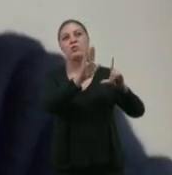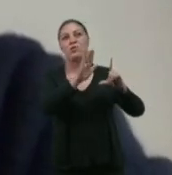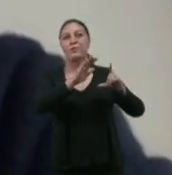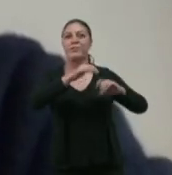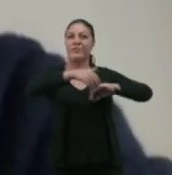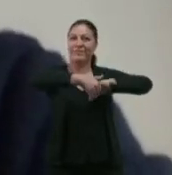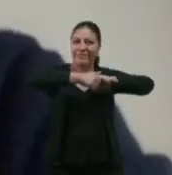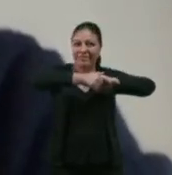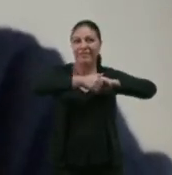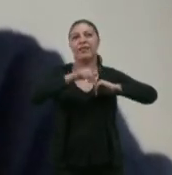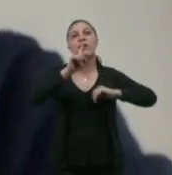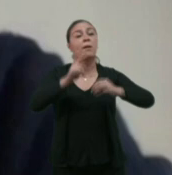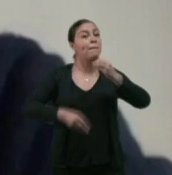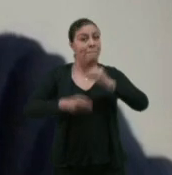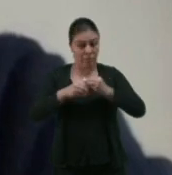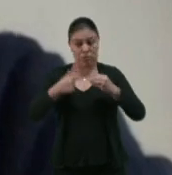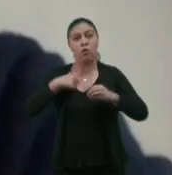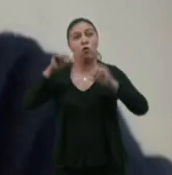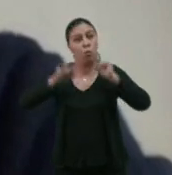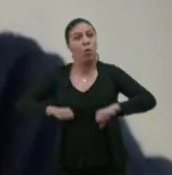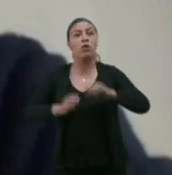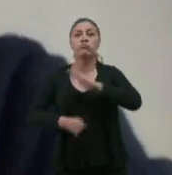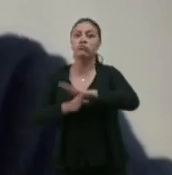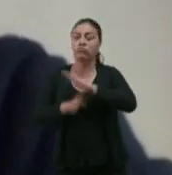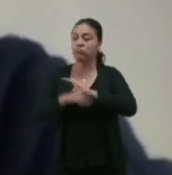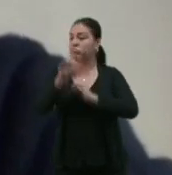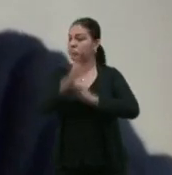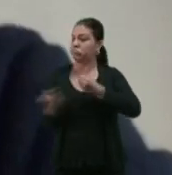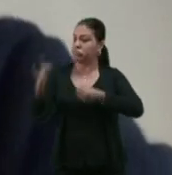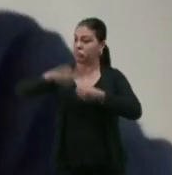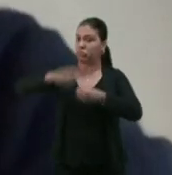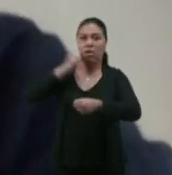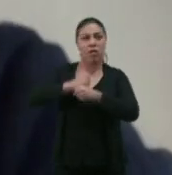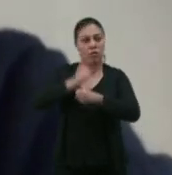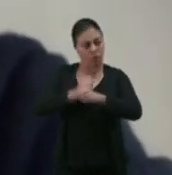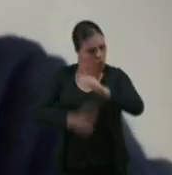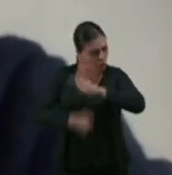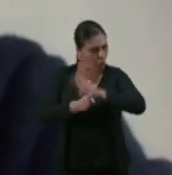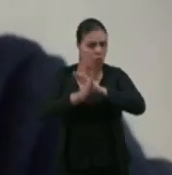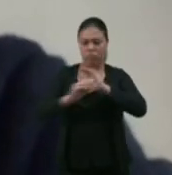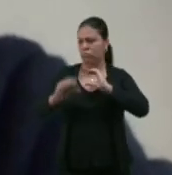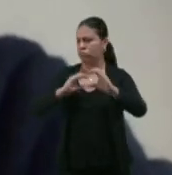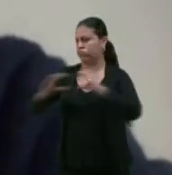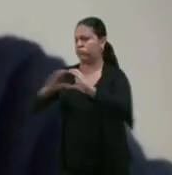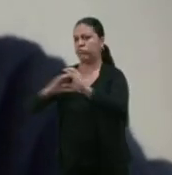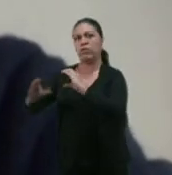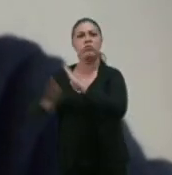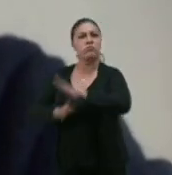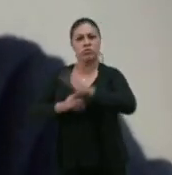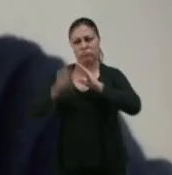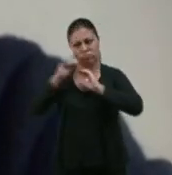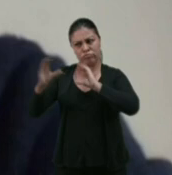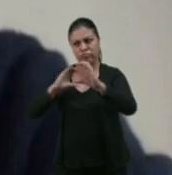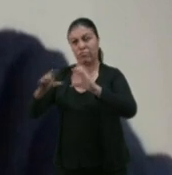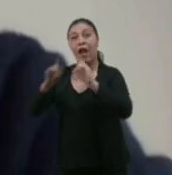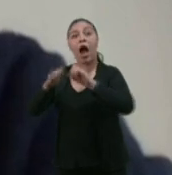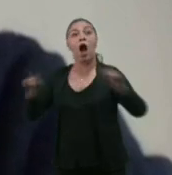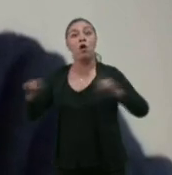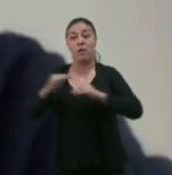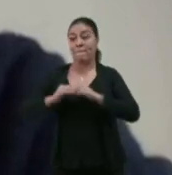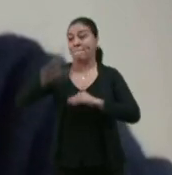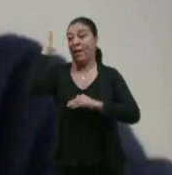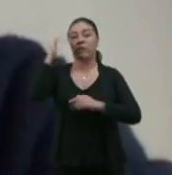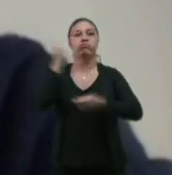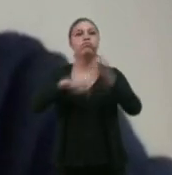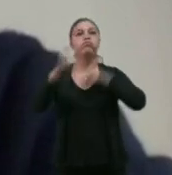operando, pueden seguir teniendo empleados a los cuales les pueden seguir pagando y muchas veces han incluso aumentado sus ventas, ¿no? Porque a medida